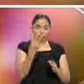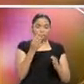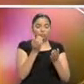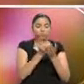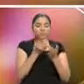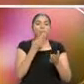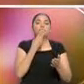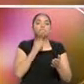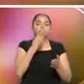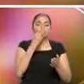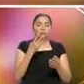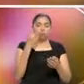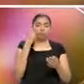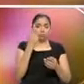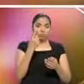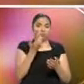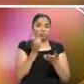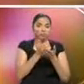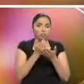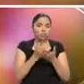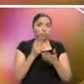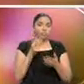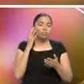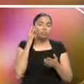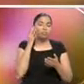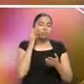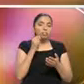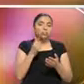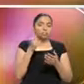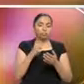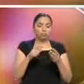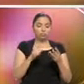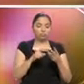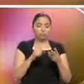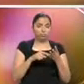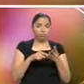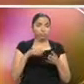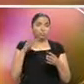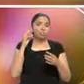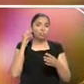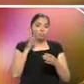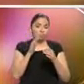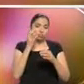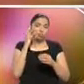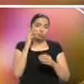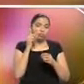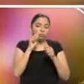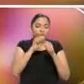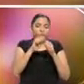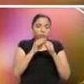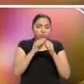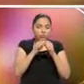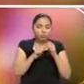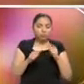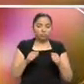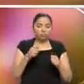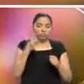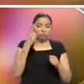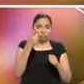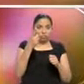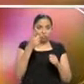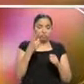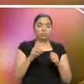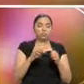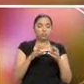una cucharada de jugo de limón, media cucharadita de ralladura de cáscara de limón y 2 cucharadas de semilla de